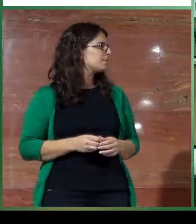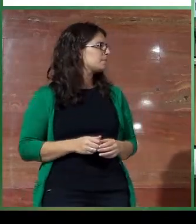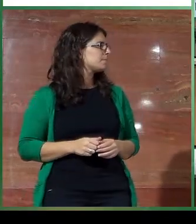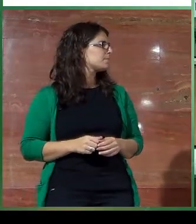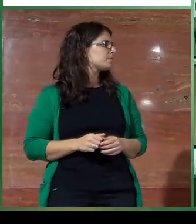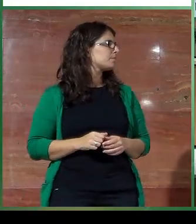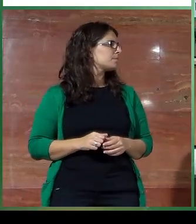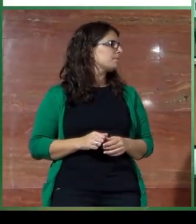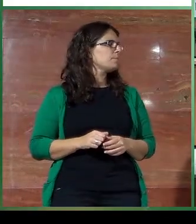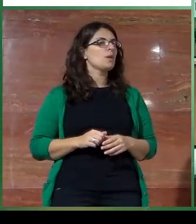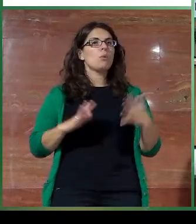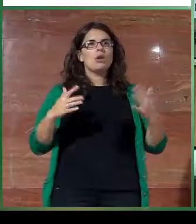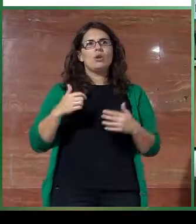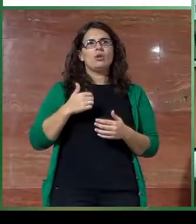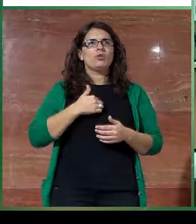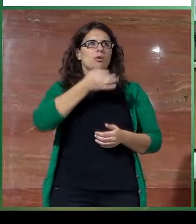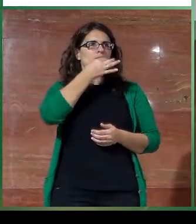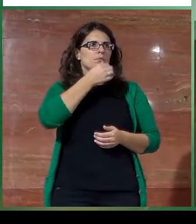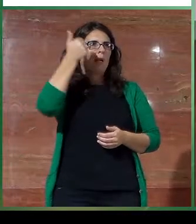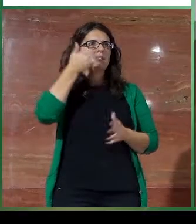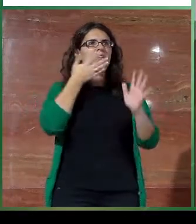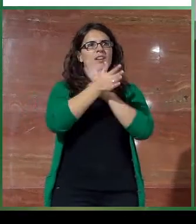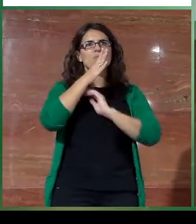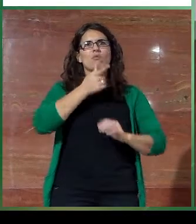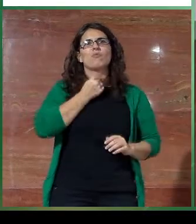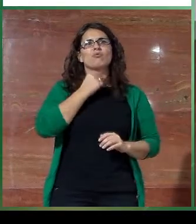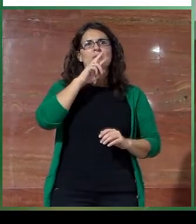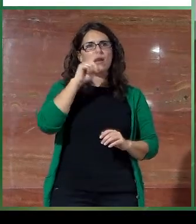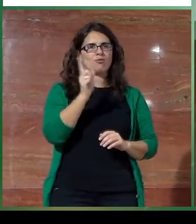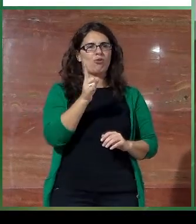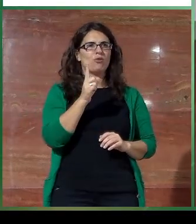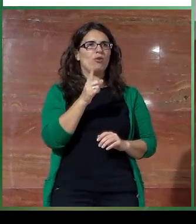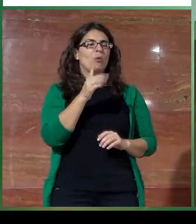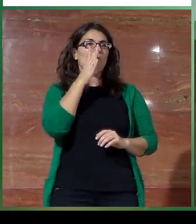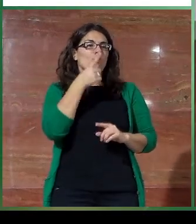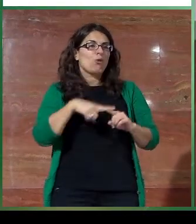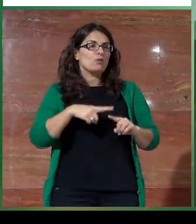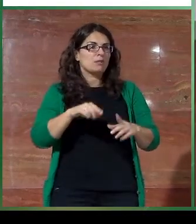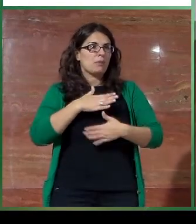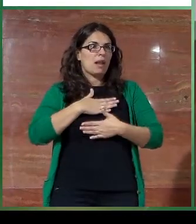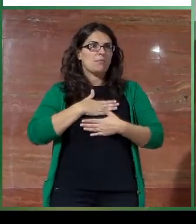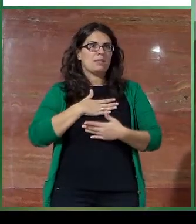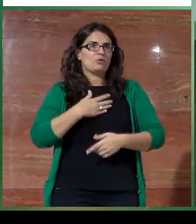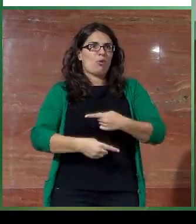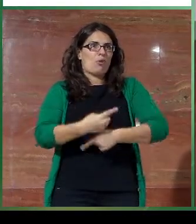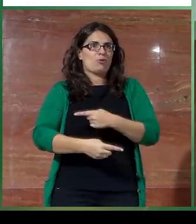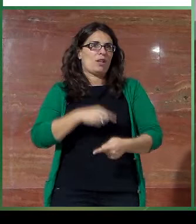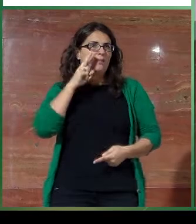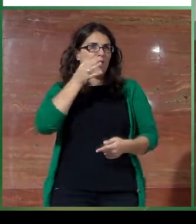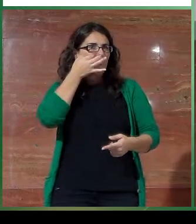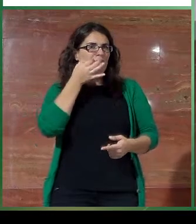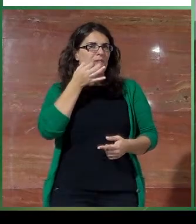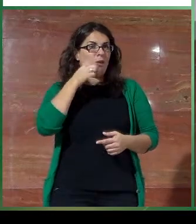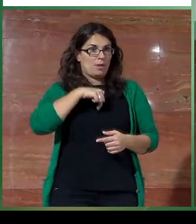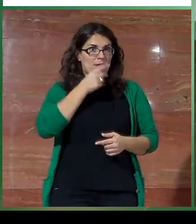Bueno, yo si hablo más no es porque me guste hablar, sino porque son cosas que para mí es el día a día, vamos, en cuanto salga de aquí ya